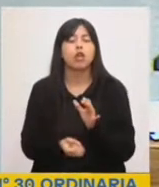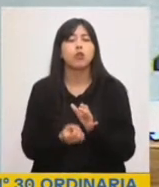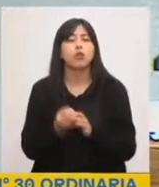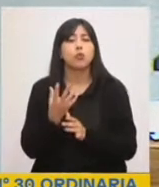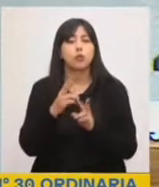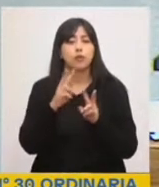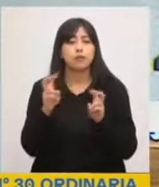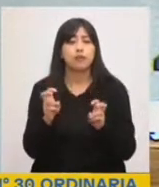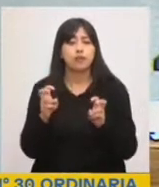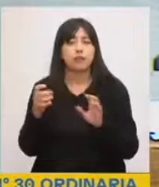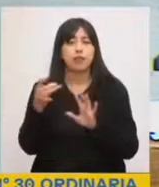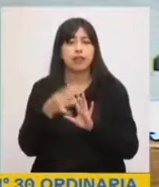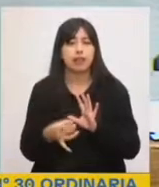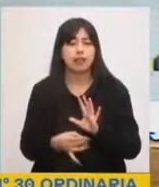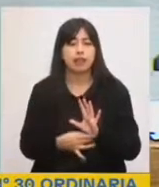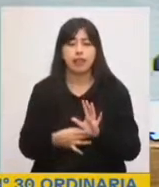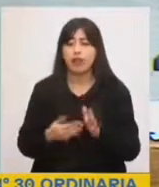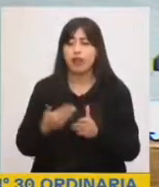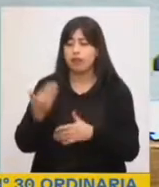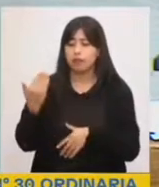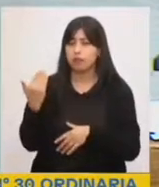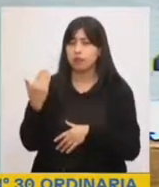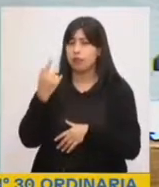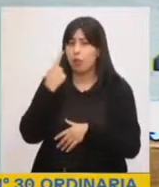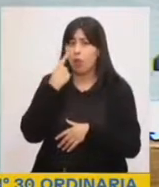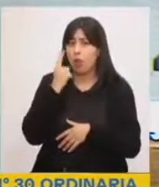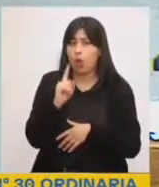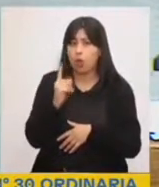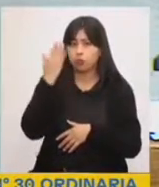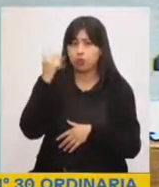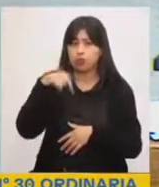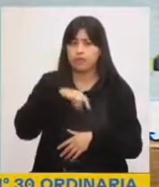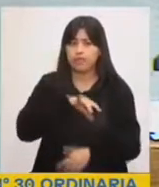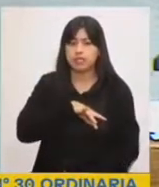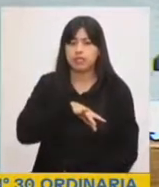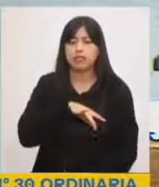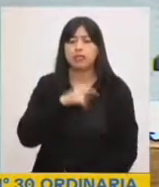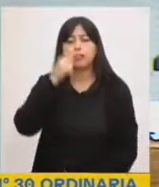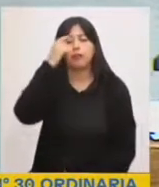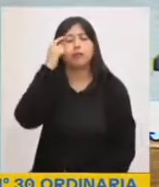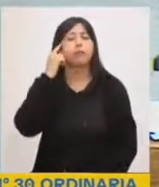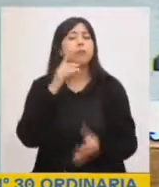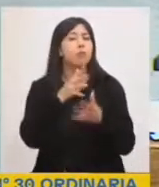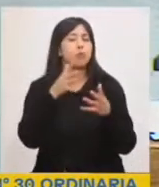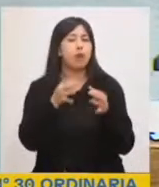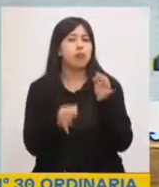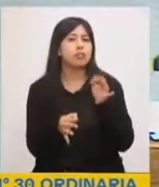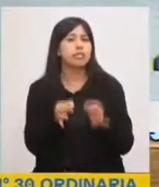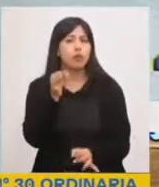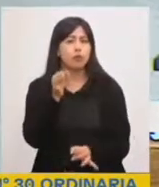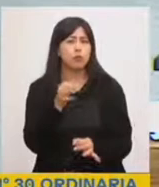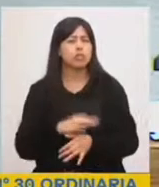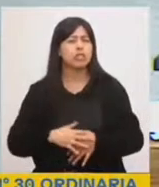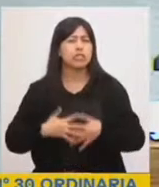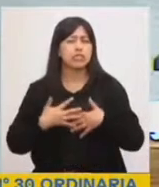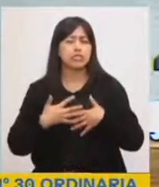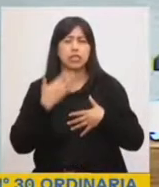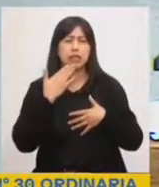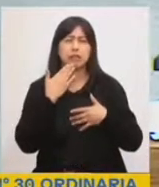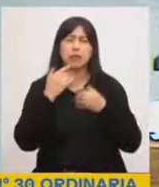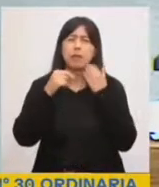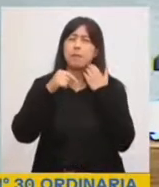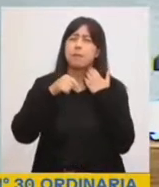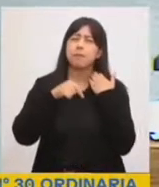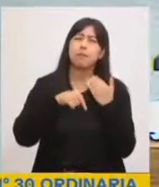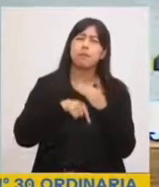delinquir, desconocidas hasta hace poco por hombres y mujeres en Chile. Los altos índices de inseguridad y la complejidad creciente de los